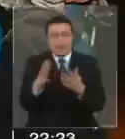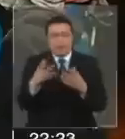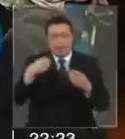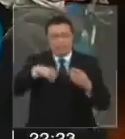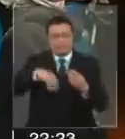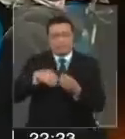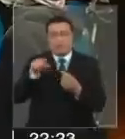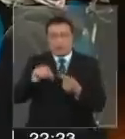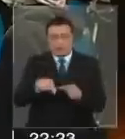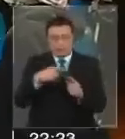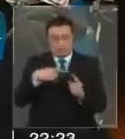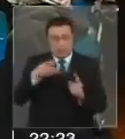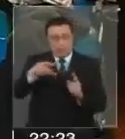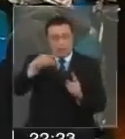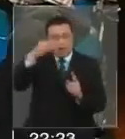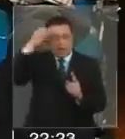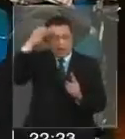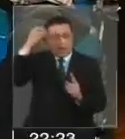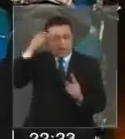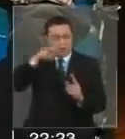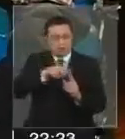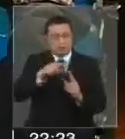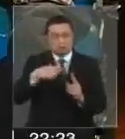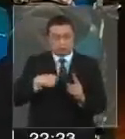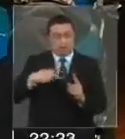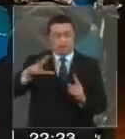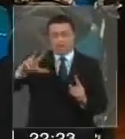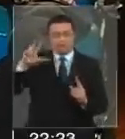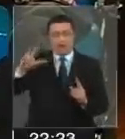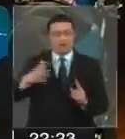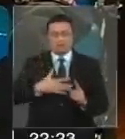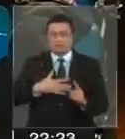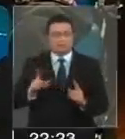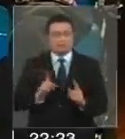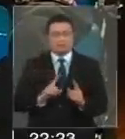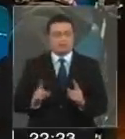estás para recordarnos que no somos dioses